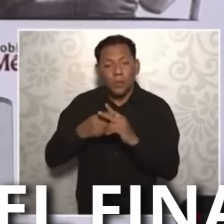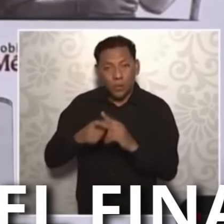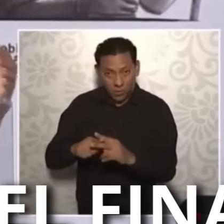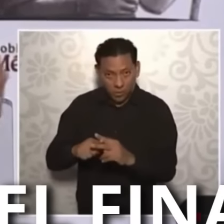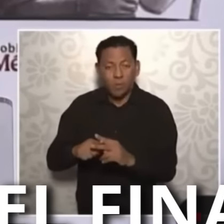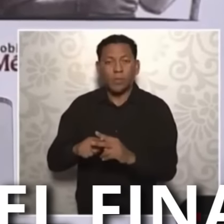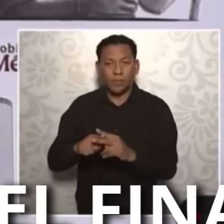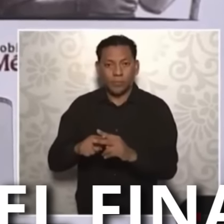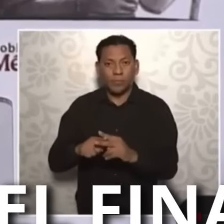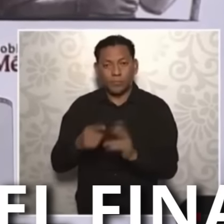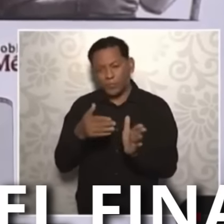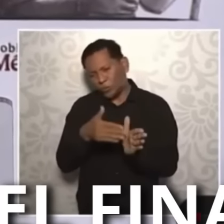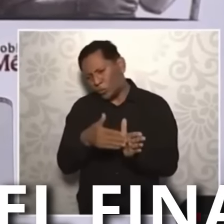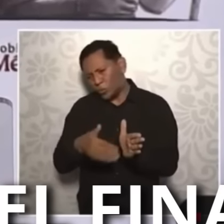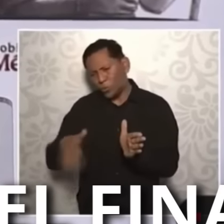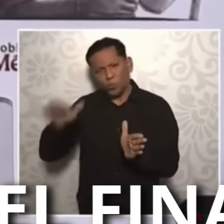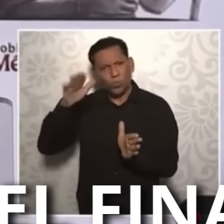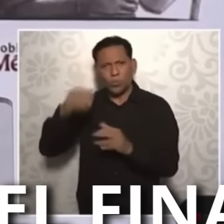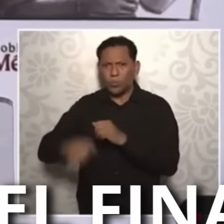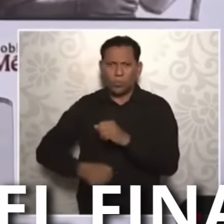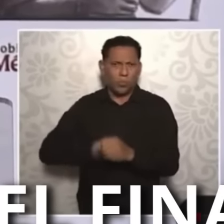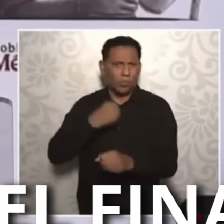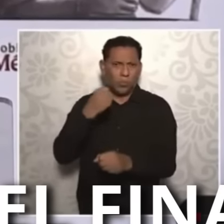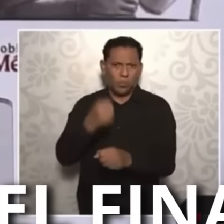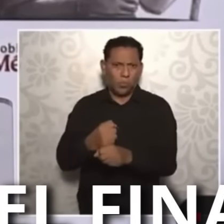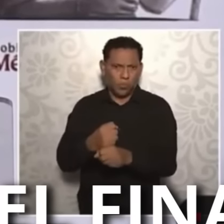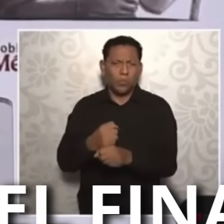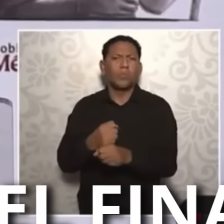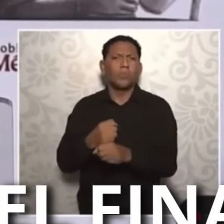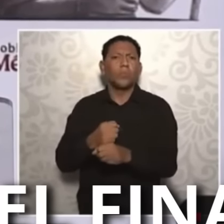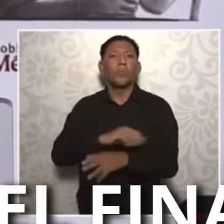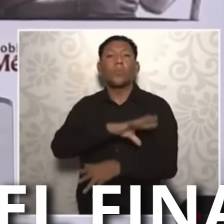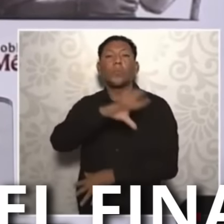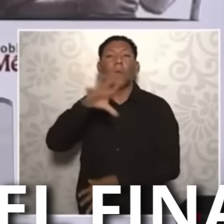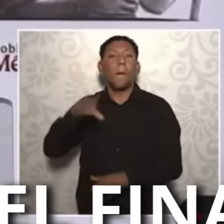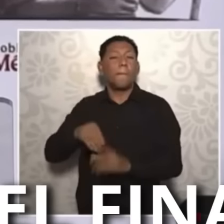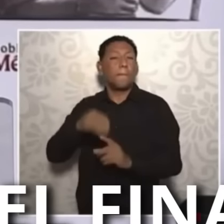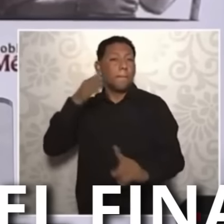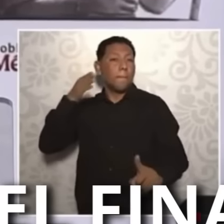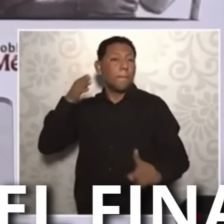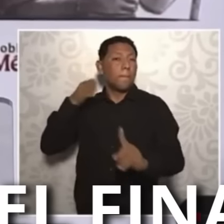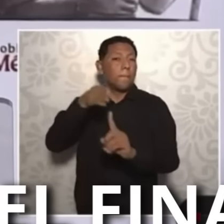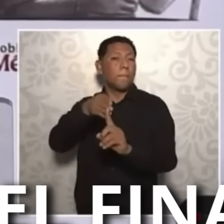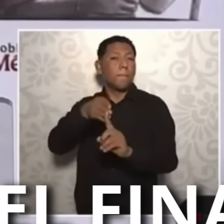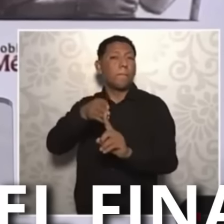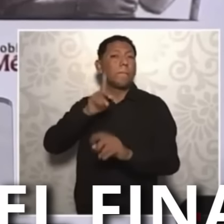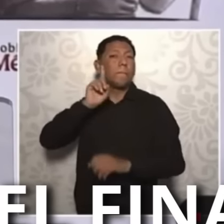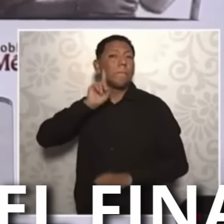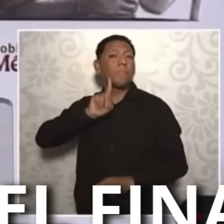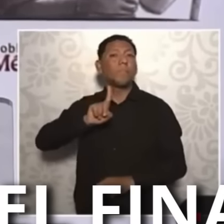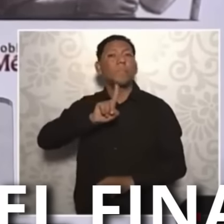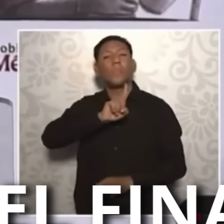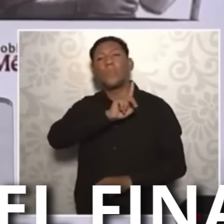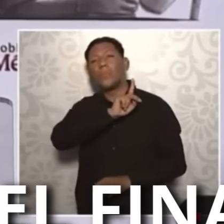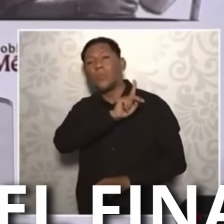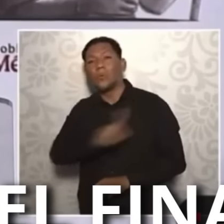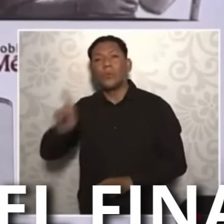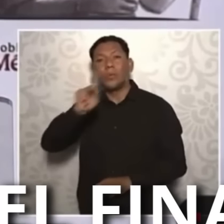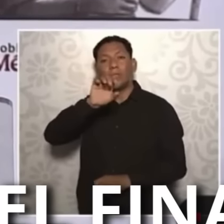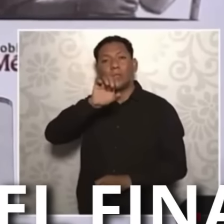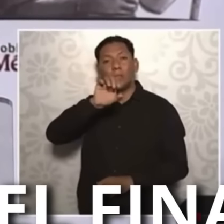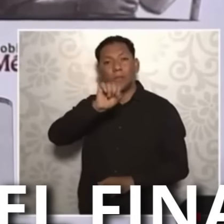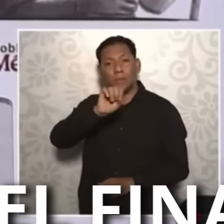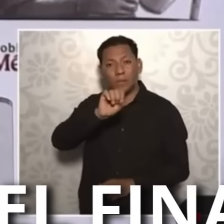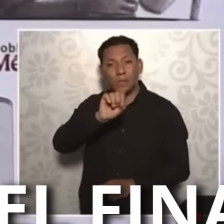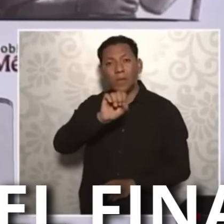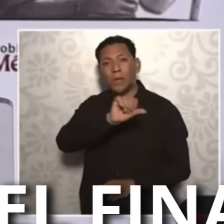en los siguientes años llegaremos a cumplir la meta de entregar esta pensión a todas las mujeres de 60 a